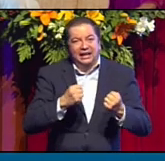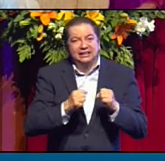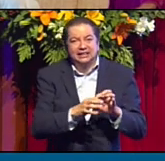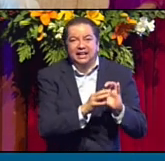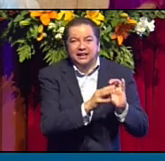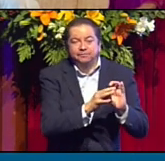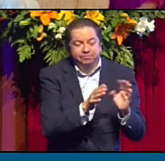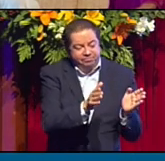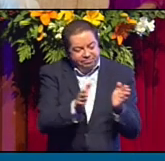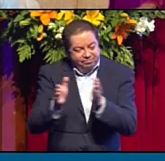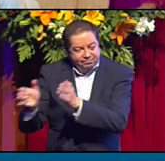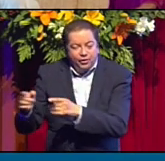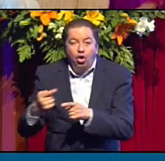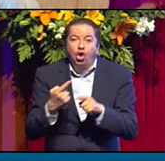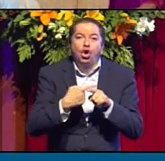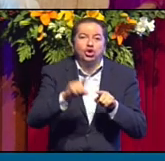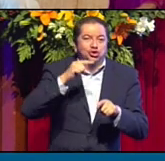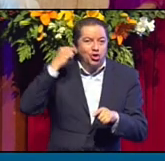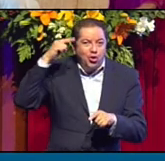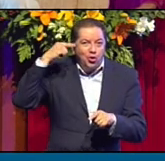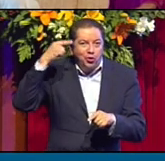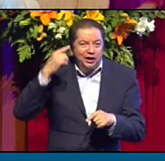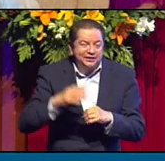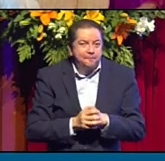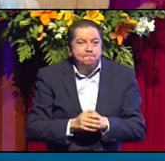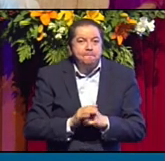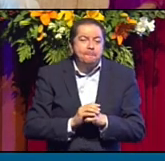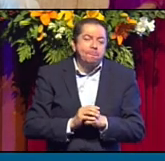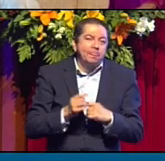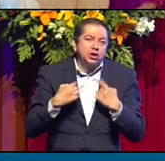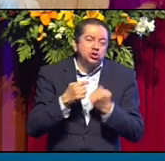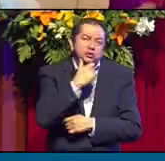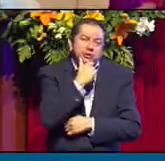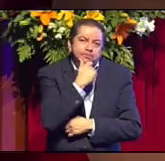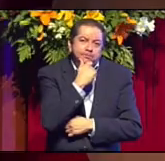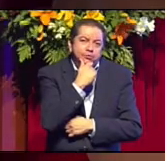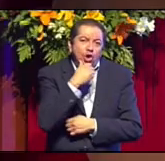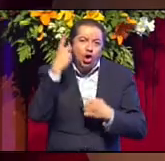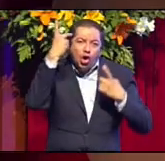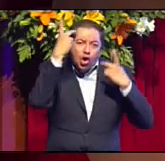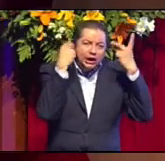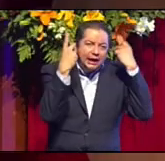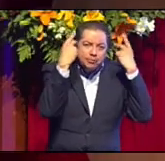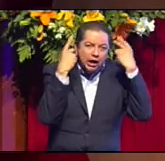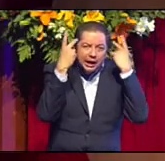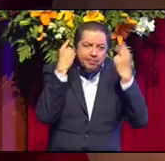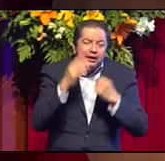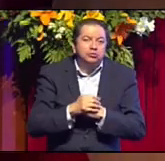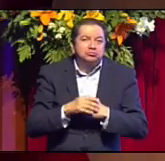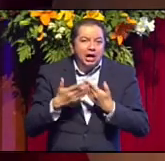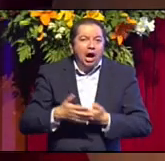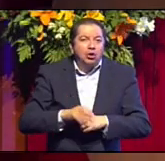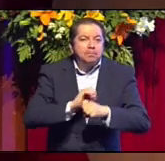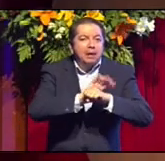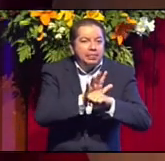último, otra locura más. Dijimos en un minuto, cortémosle el pelo a los adultos mayores porque estamos en